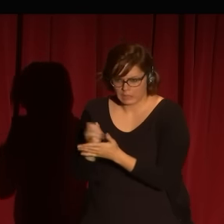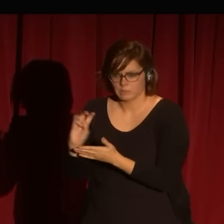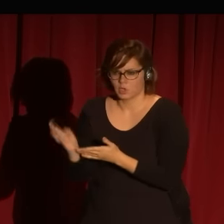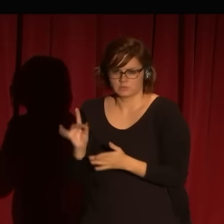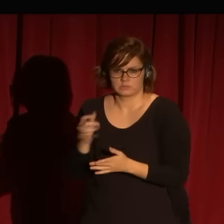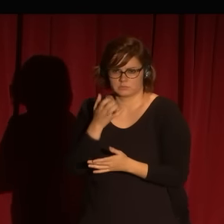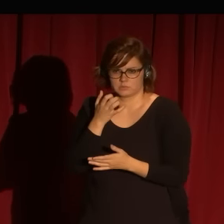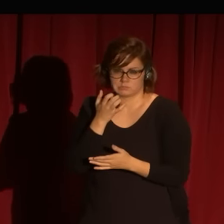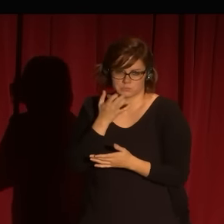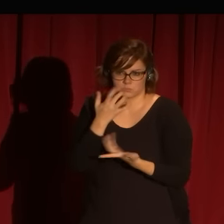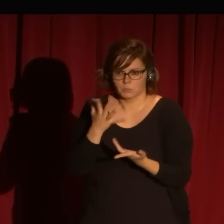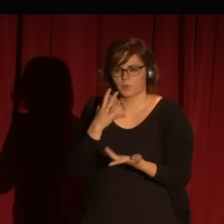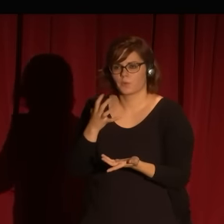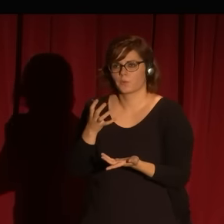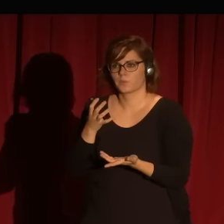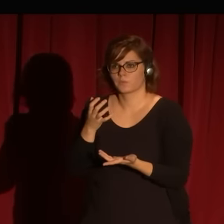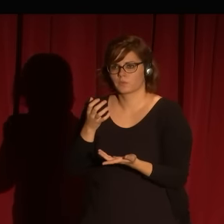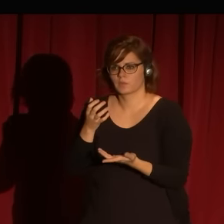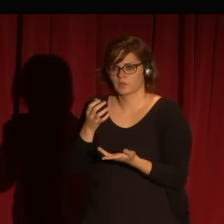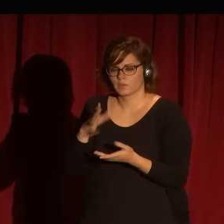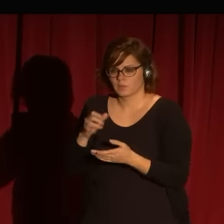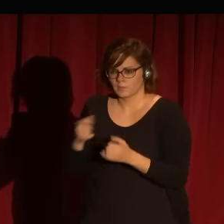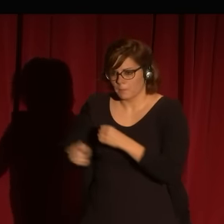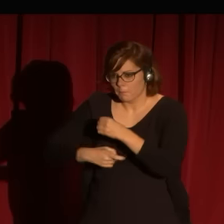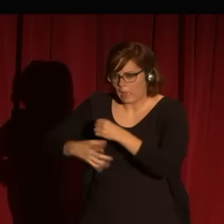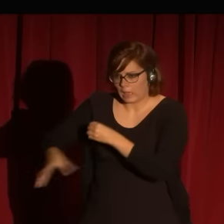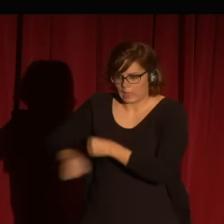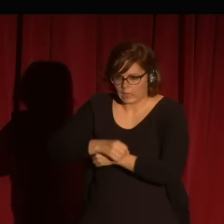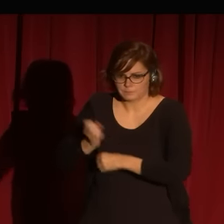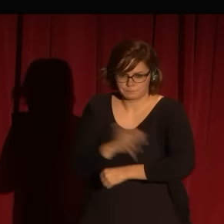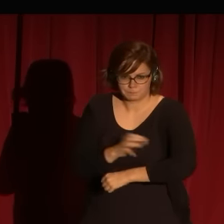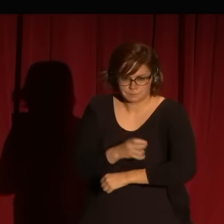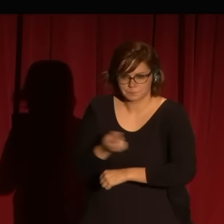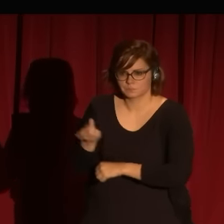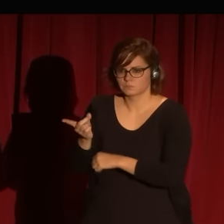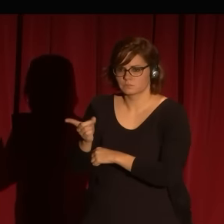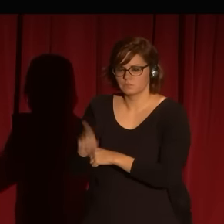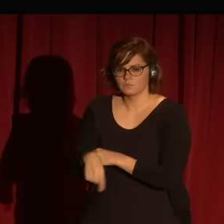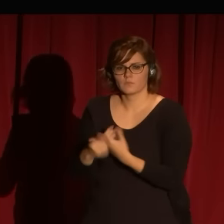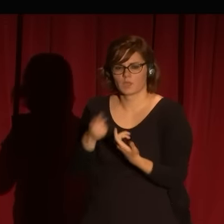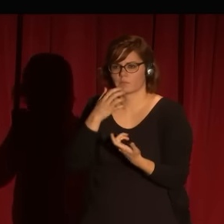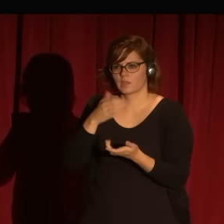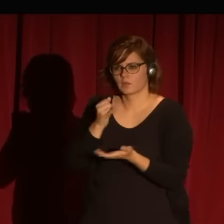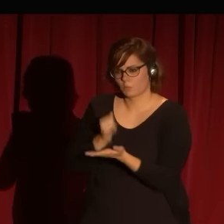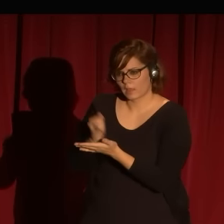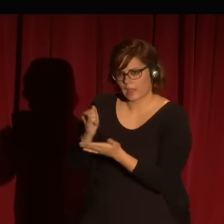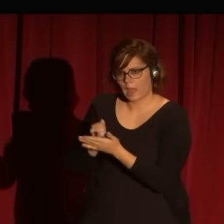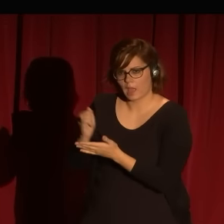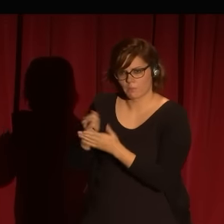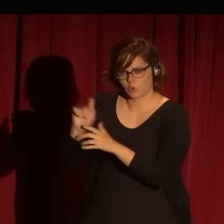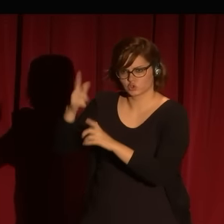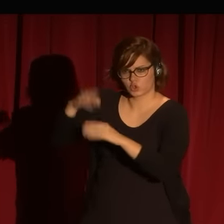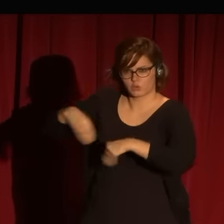en la en en en la recolección de la paja salía al campo por ejemplo a a poner las teras al sol para que se